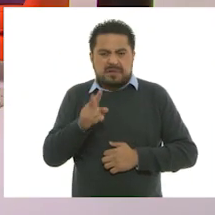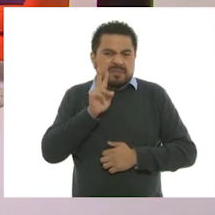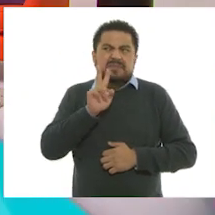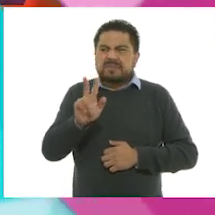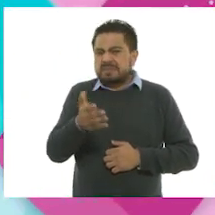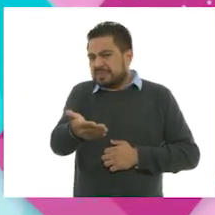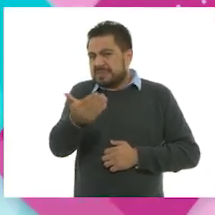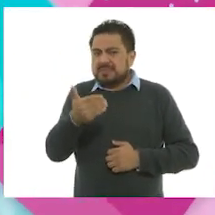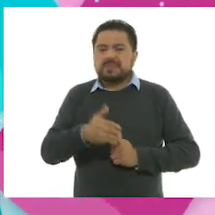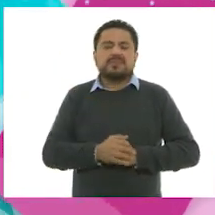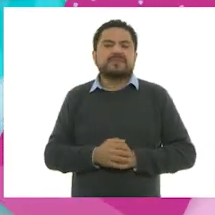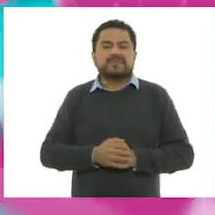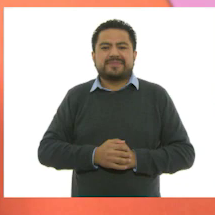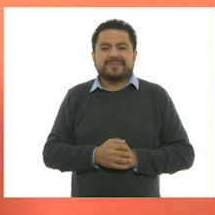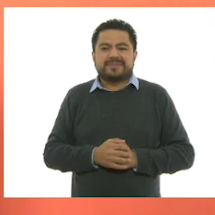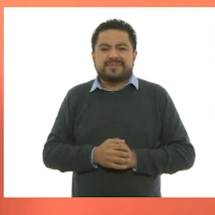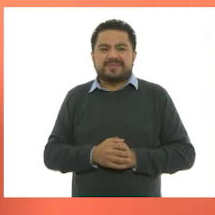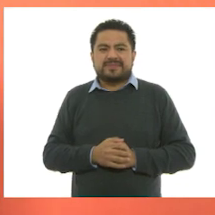verla.